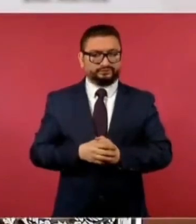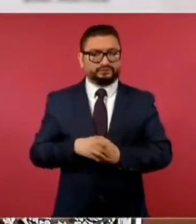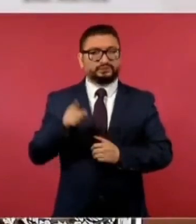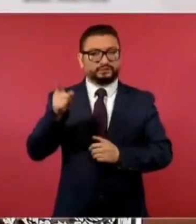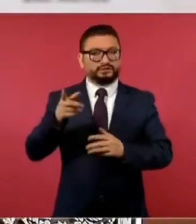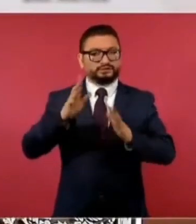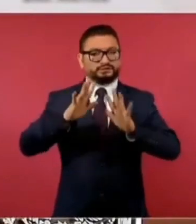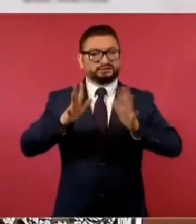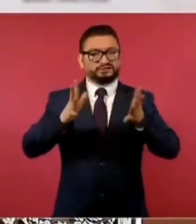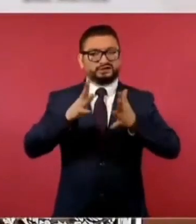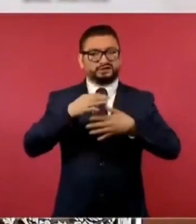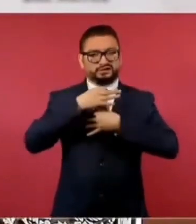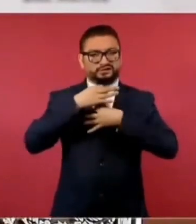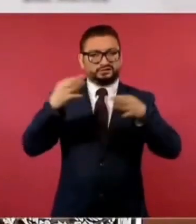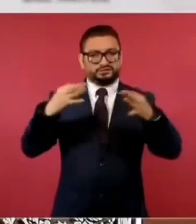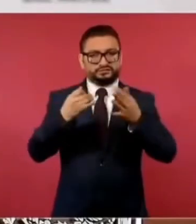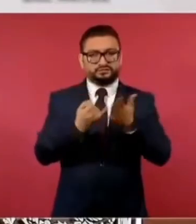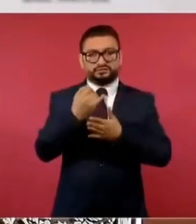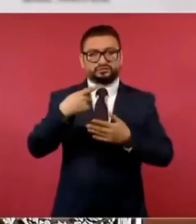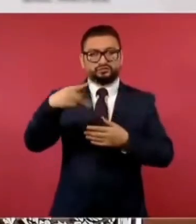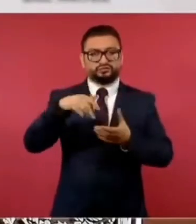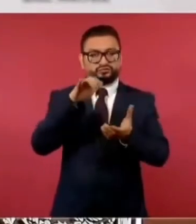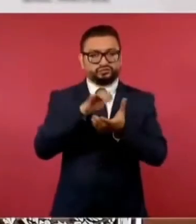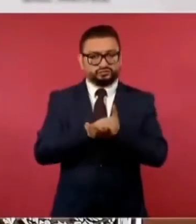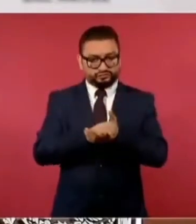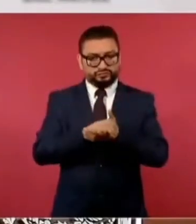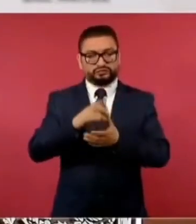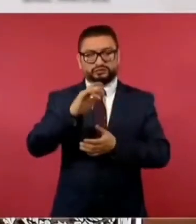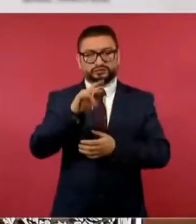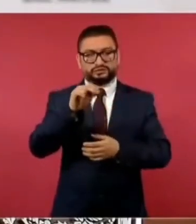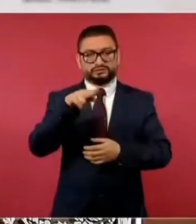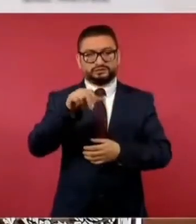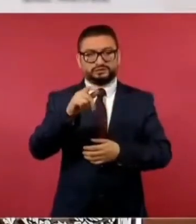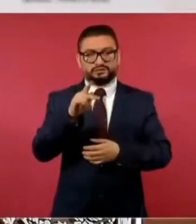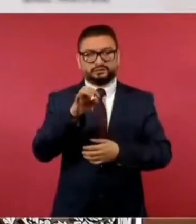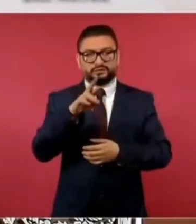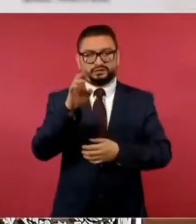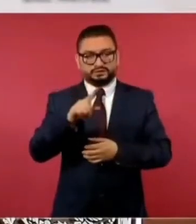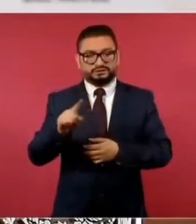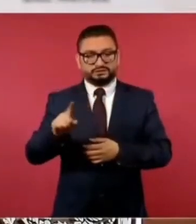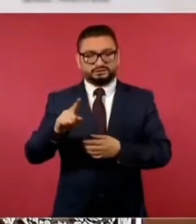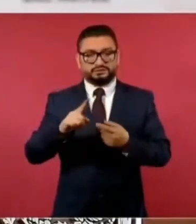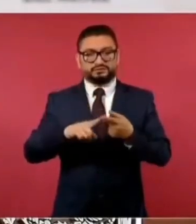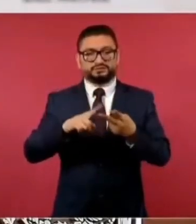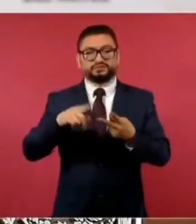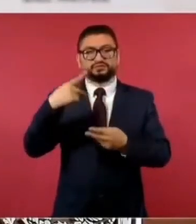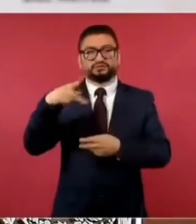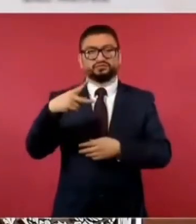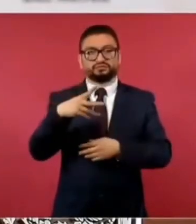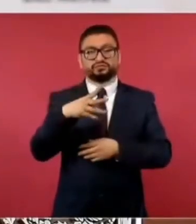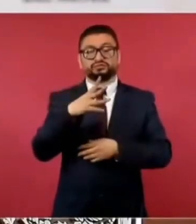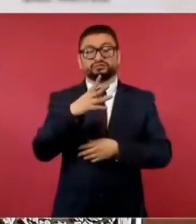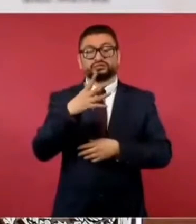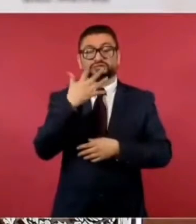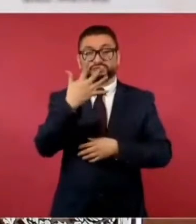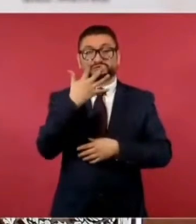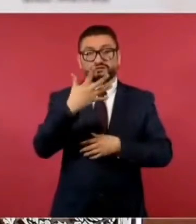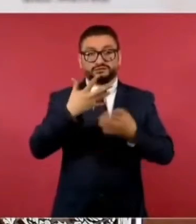está declarado junto con su esposa Linda Cristina Pérez Gálvez y sus 5